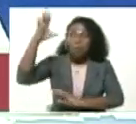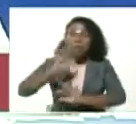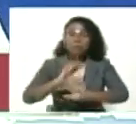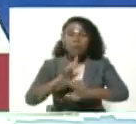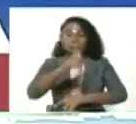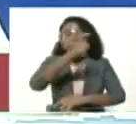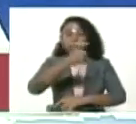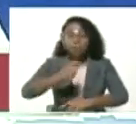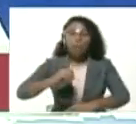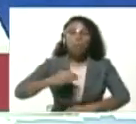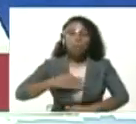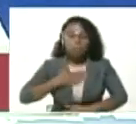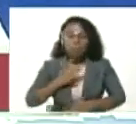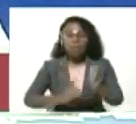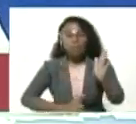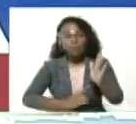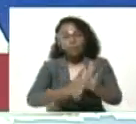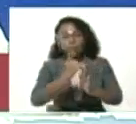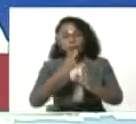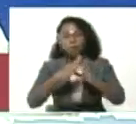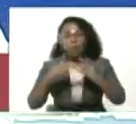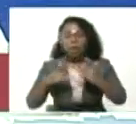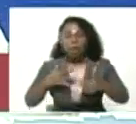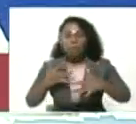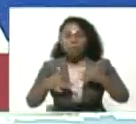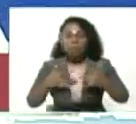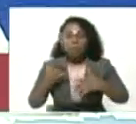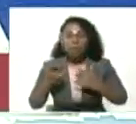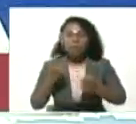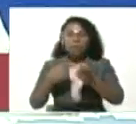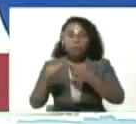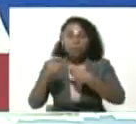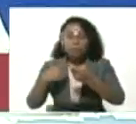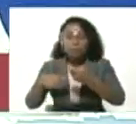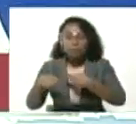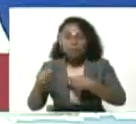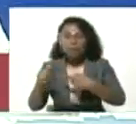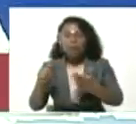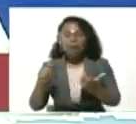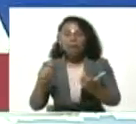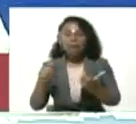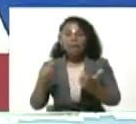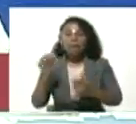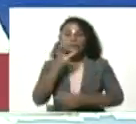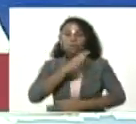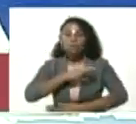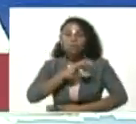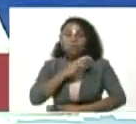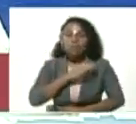puede desarrollar todas sus actividades comerciales, sociales,